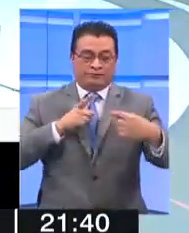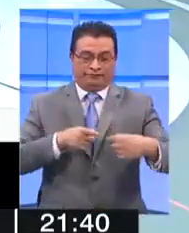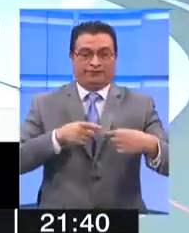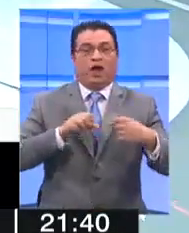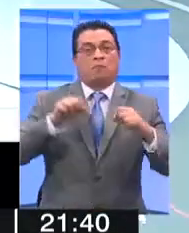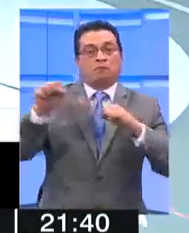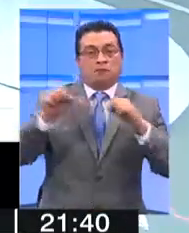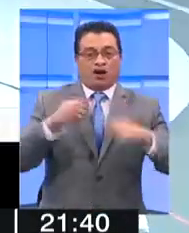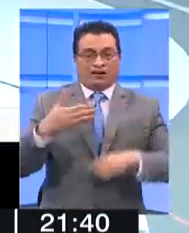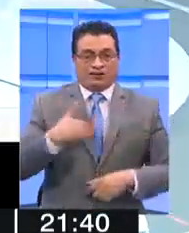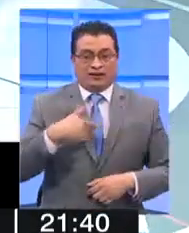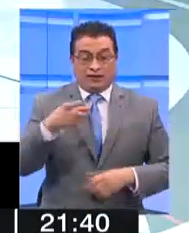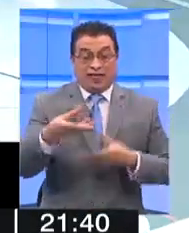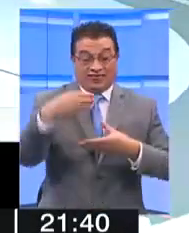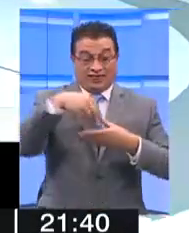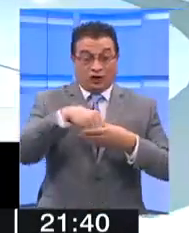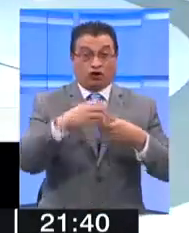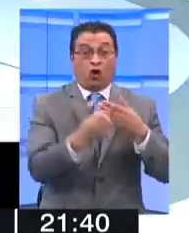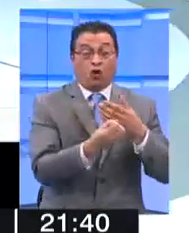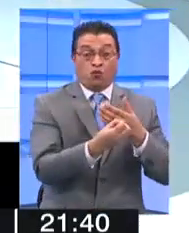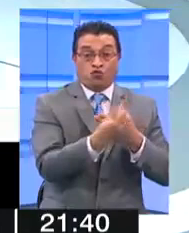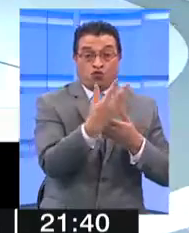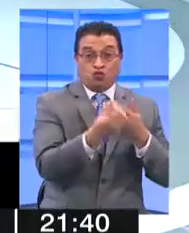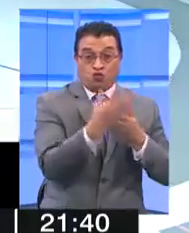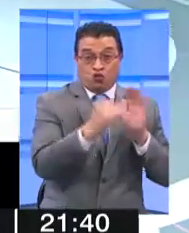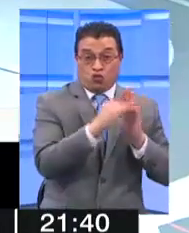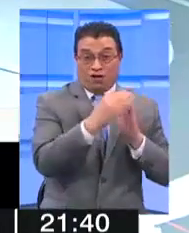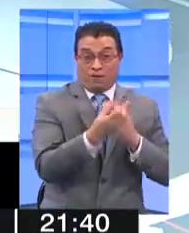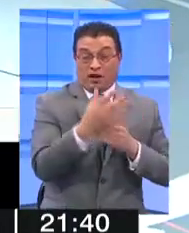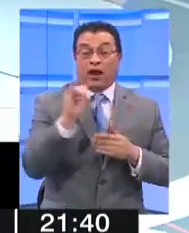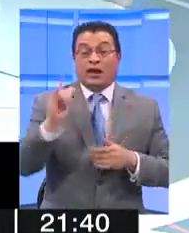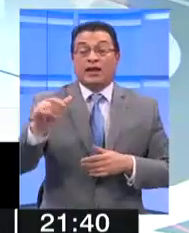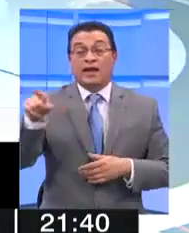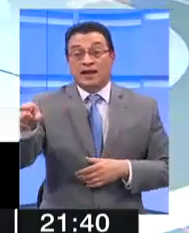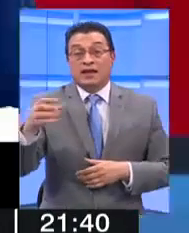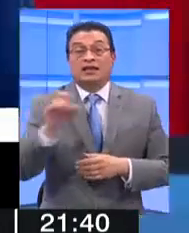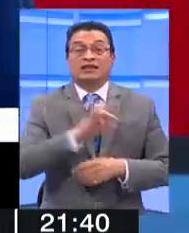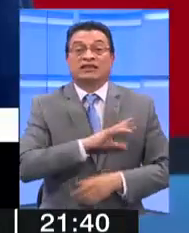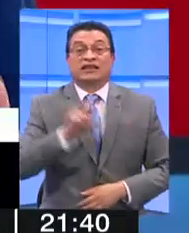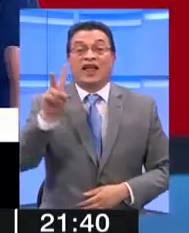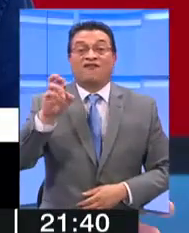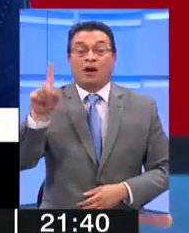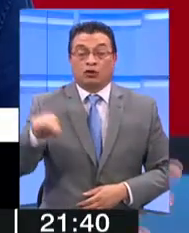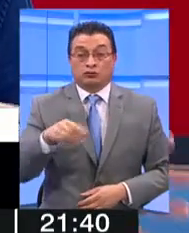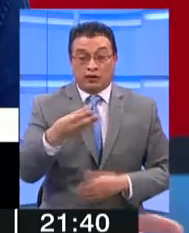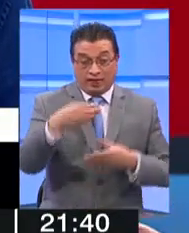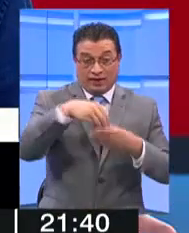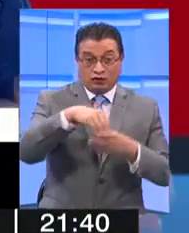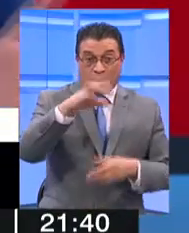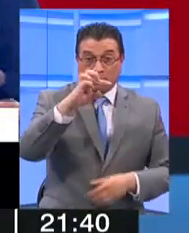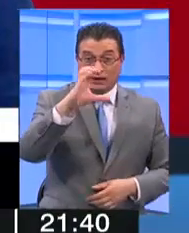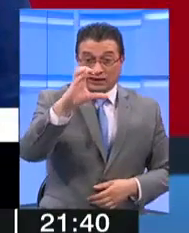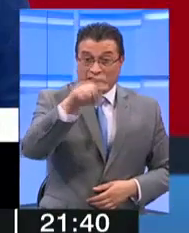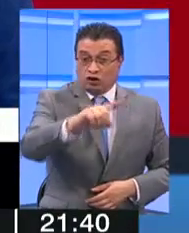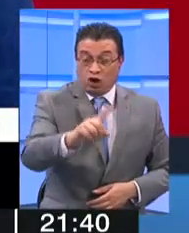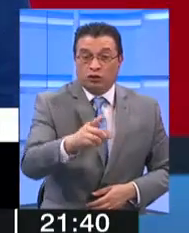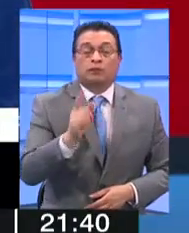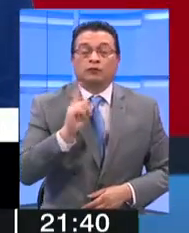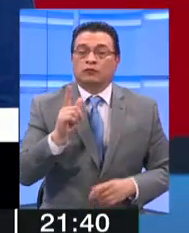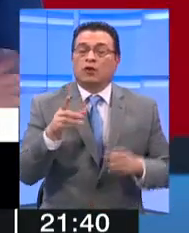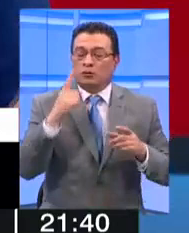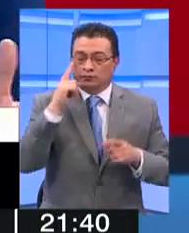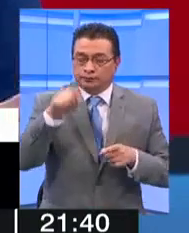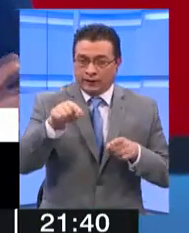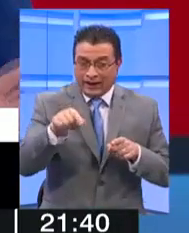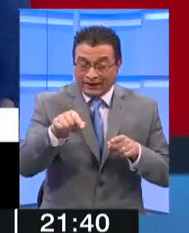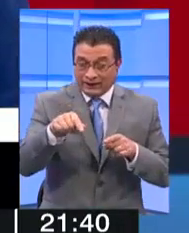esos están dentro de la nueva mayoría y en Chile Vamos. ¿Pero no incluyen al Partido Comunista? Es que nosotros sentimos que los partidos políticos toman definiciones y en